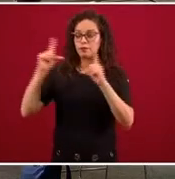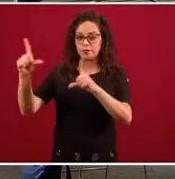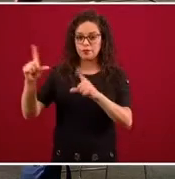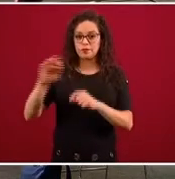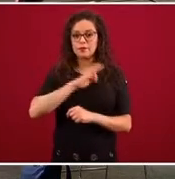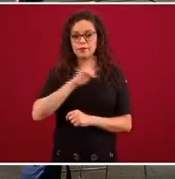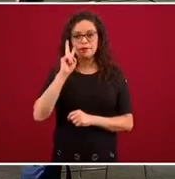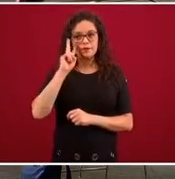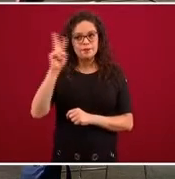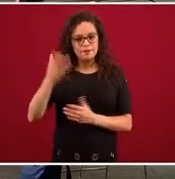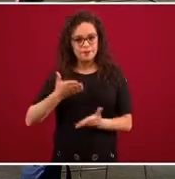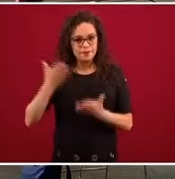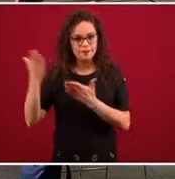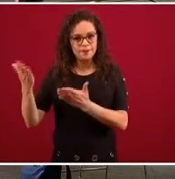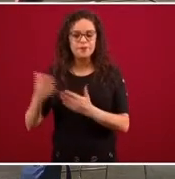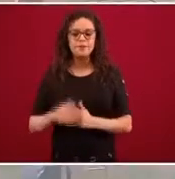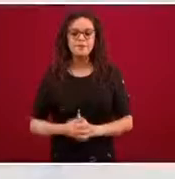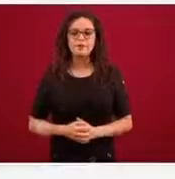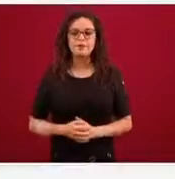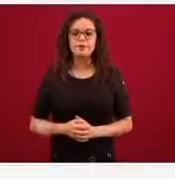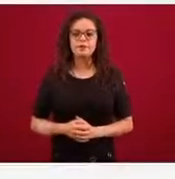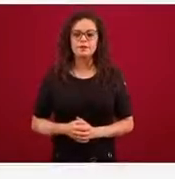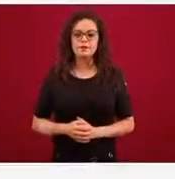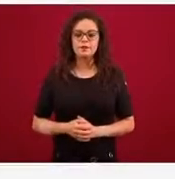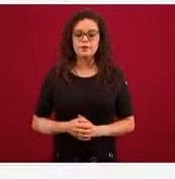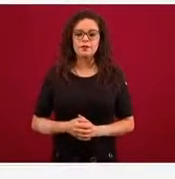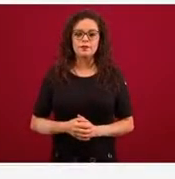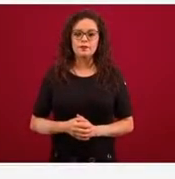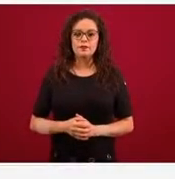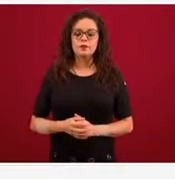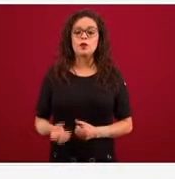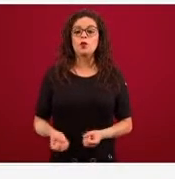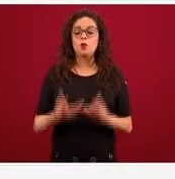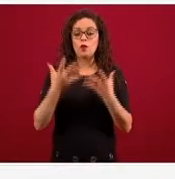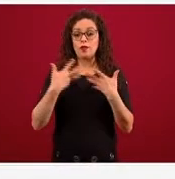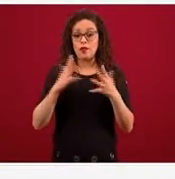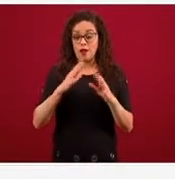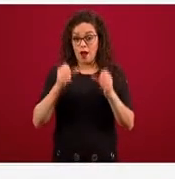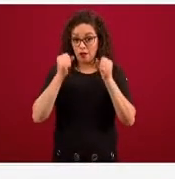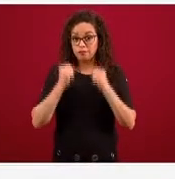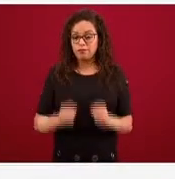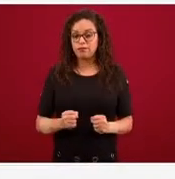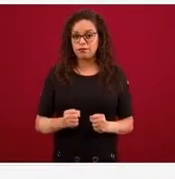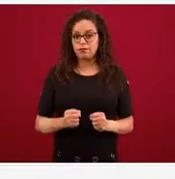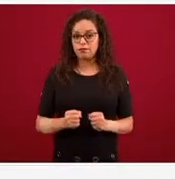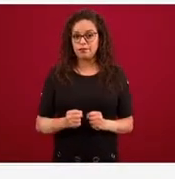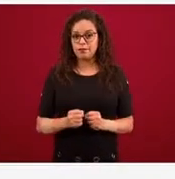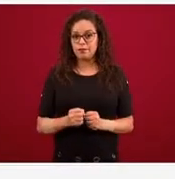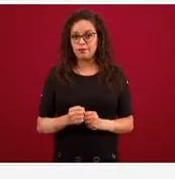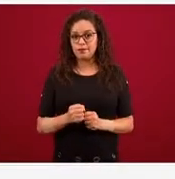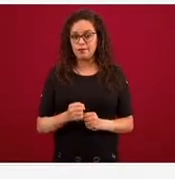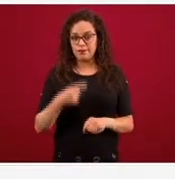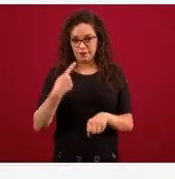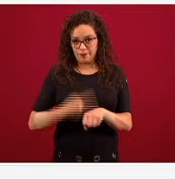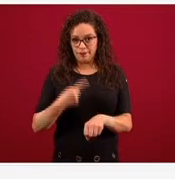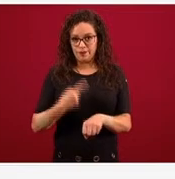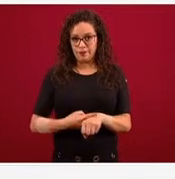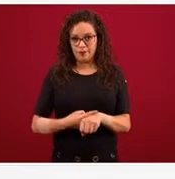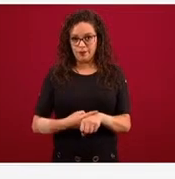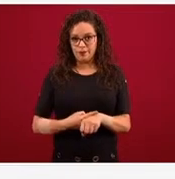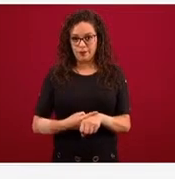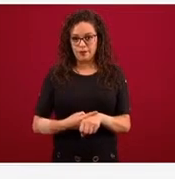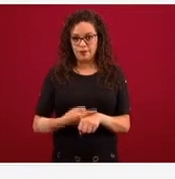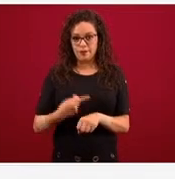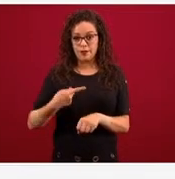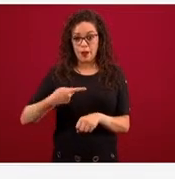notar Let's take a precisamente look at la confirmed distribución de case casos confirmados. distribution. Ahora estamos Now, viendo los our casos active confirmados confirmed